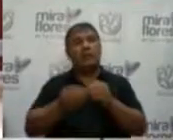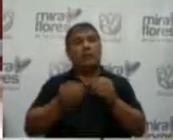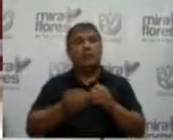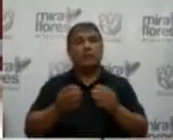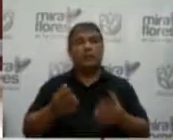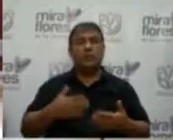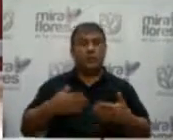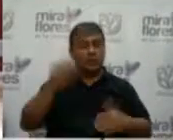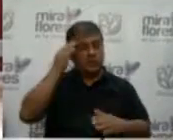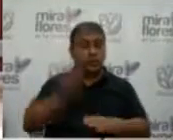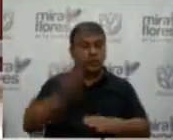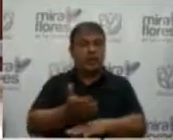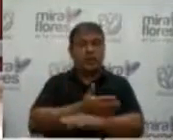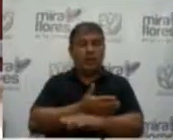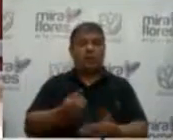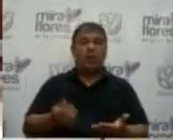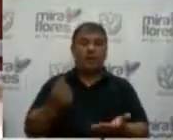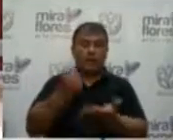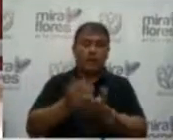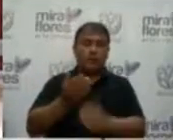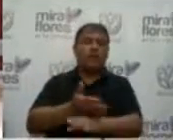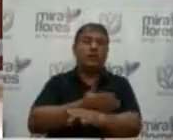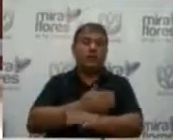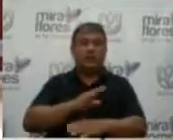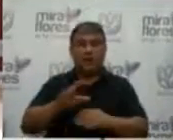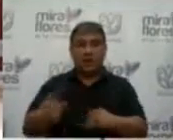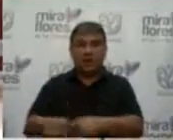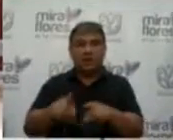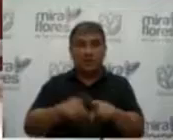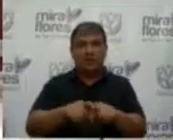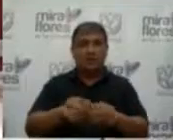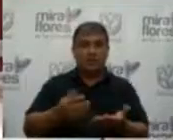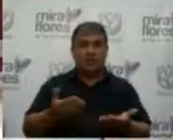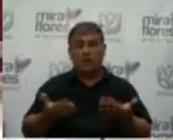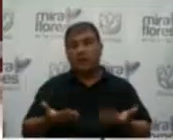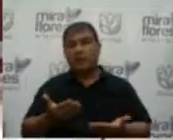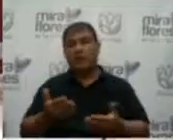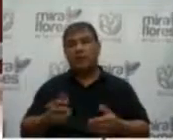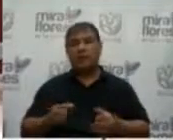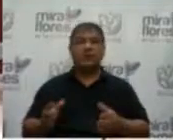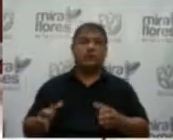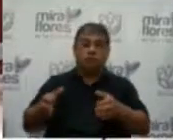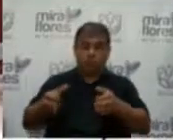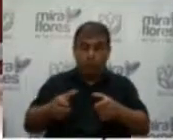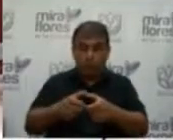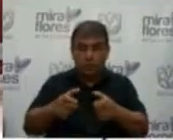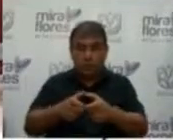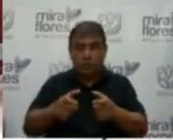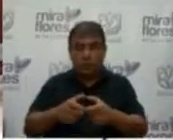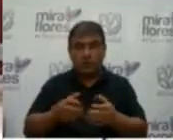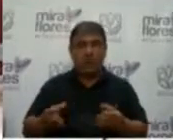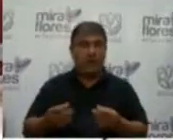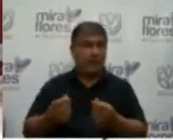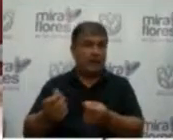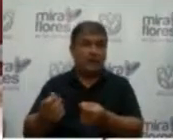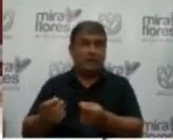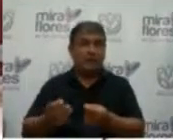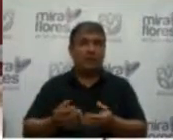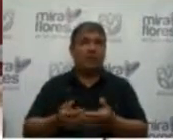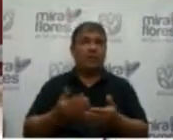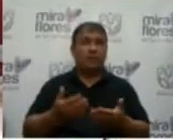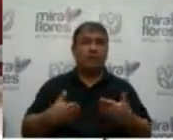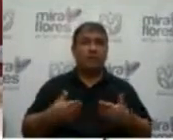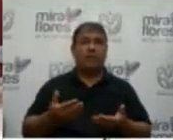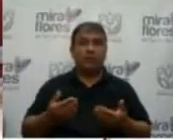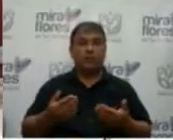viene con dictamen favorable, que generosamente también se ha visto por parte de las comisiones un poco más rápido,